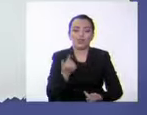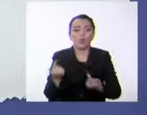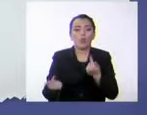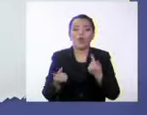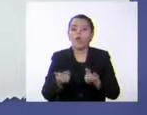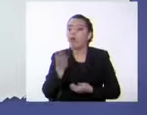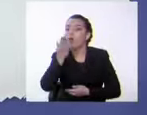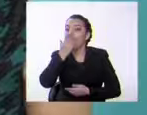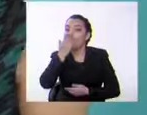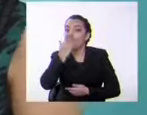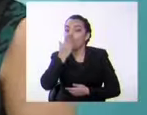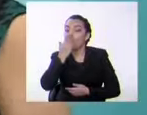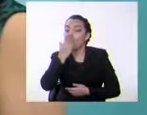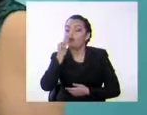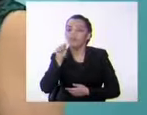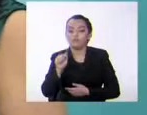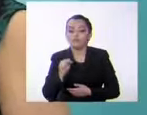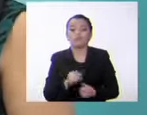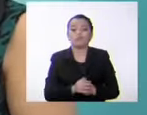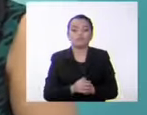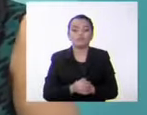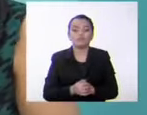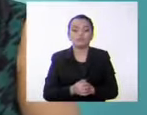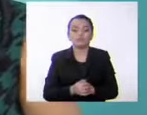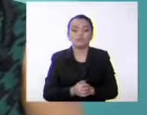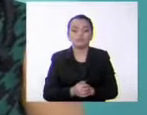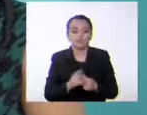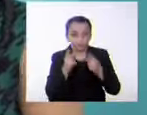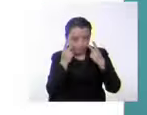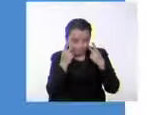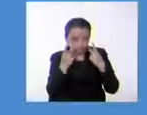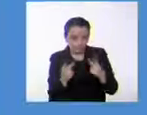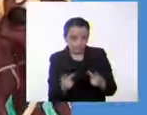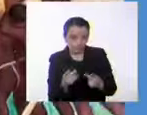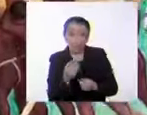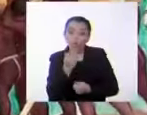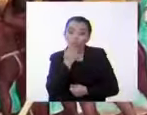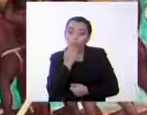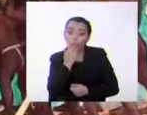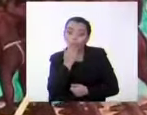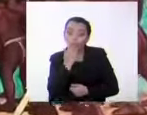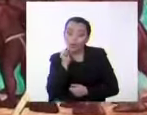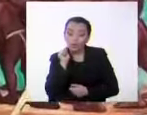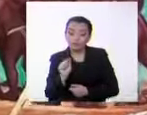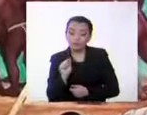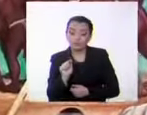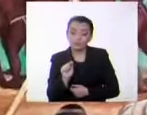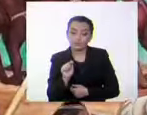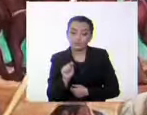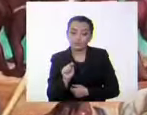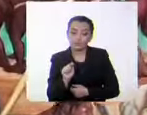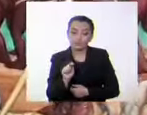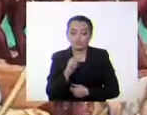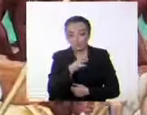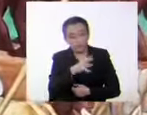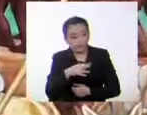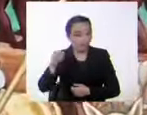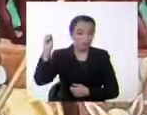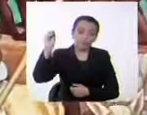es el primer desplazamiento, porque si se fijan, los indígenas se fueron